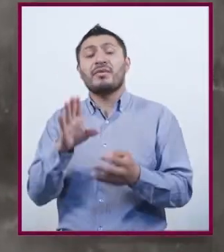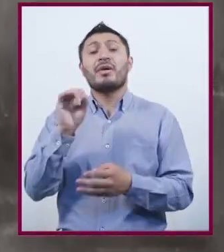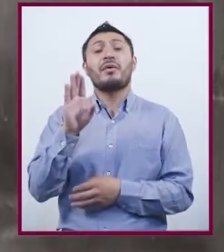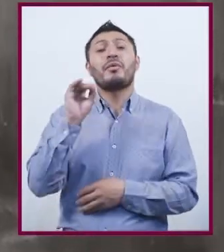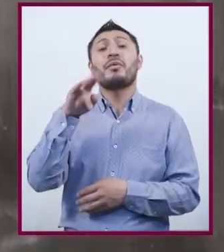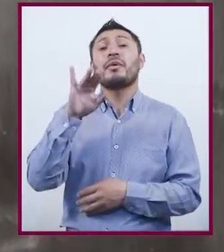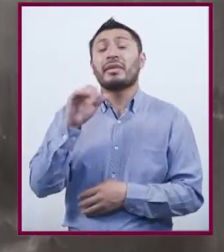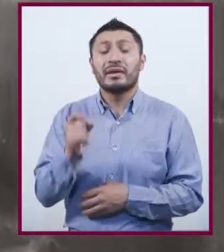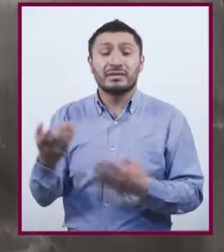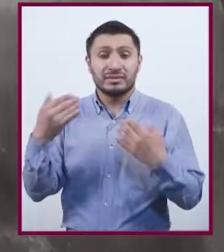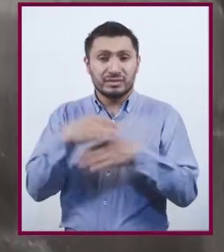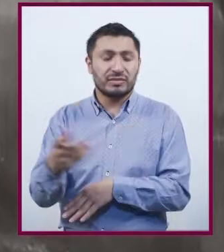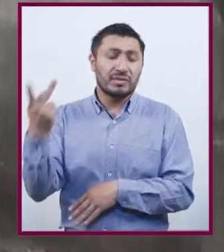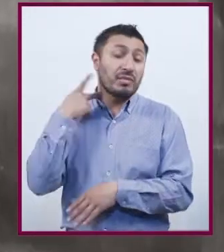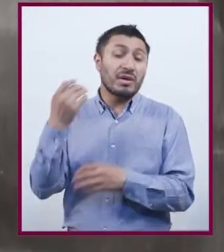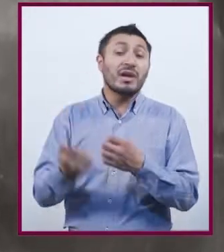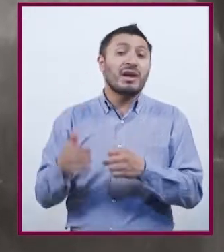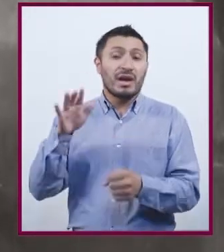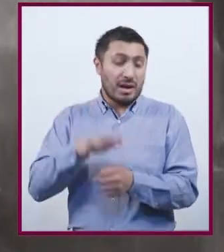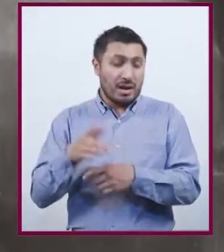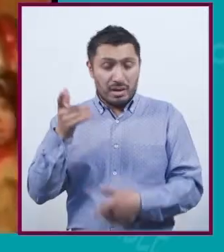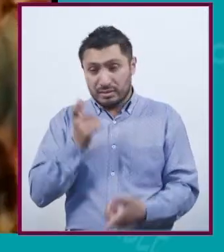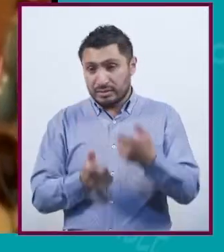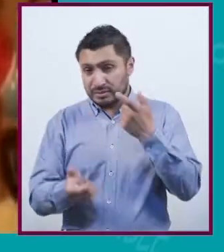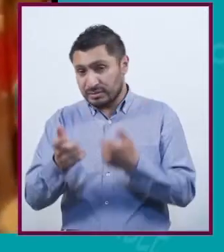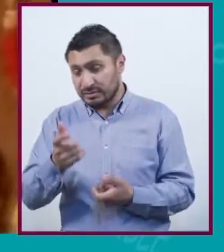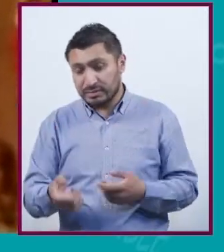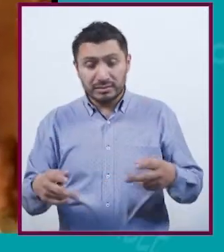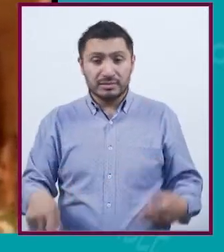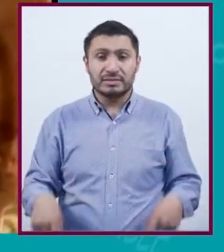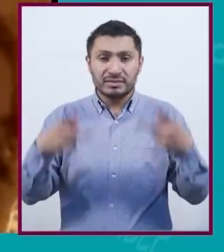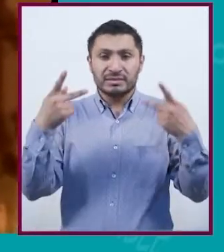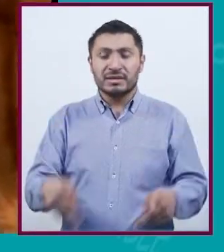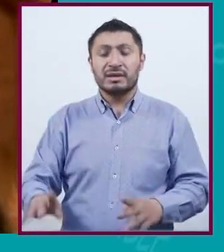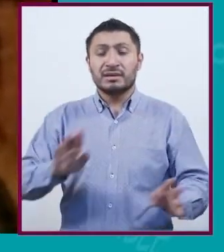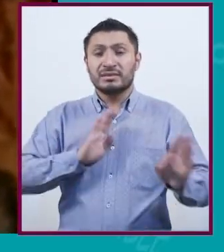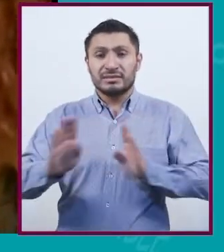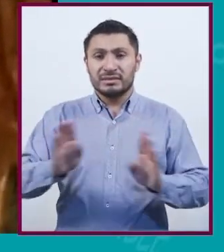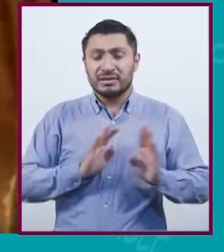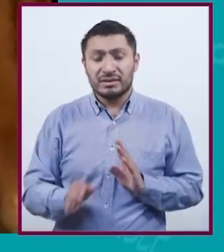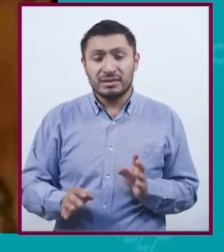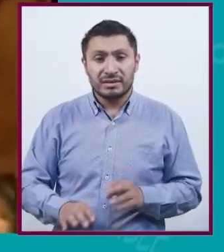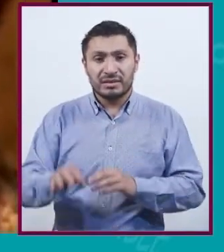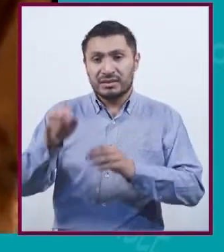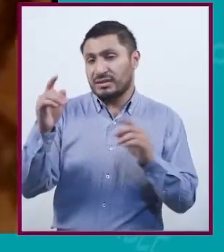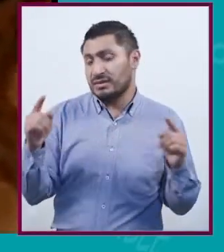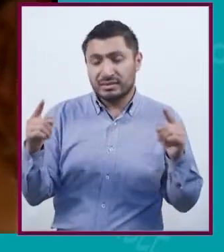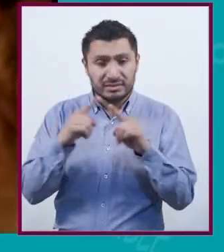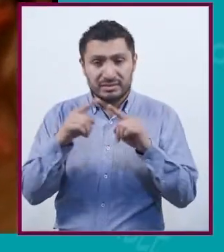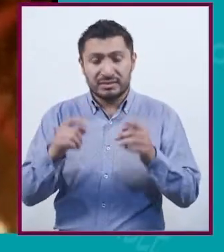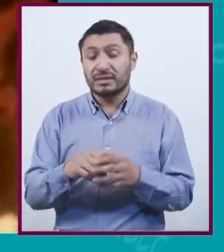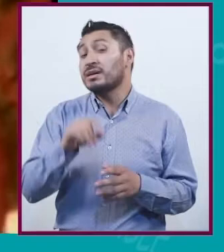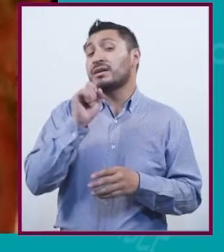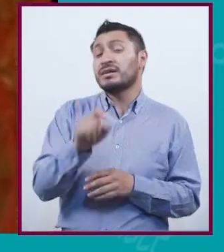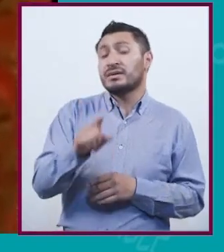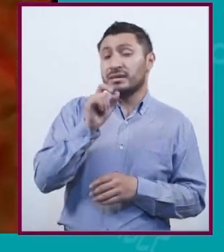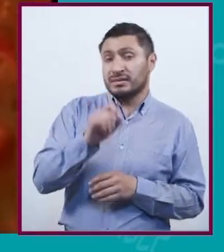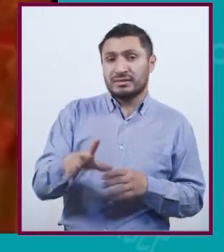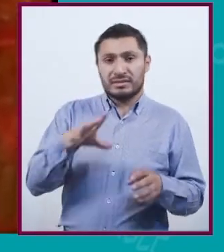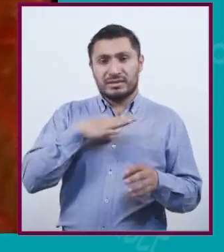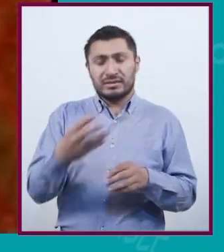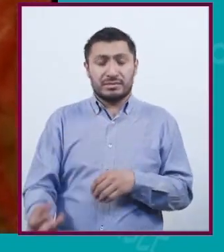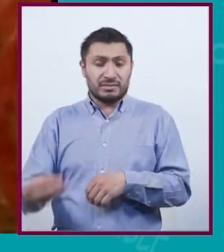partir de las reformas borbónicas en materia político-administrativa, económica, comercial, militar y